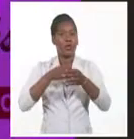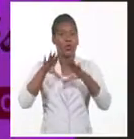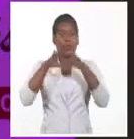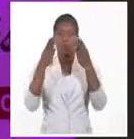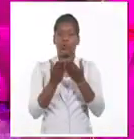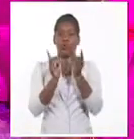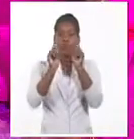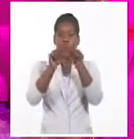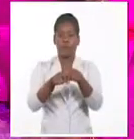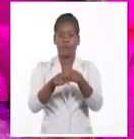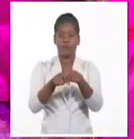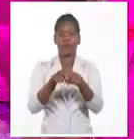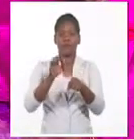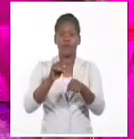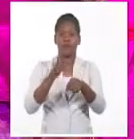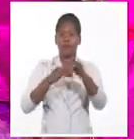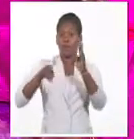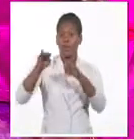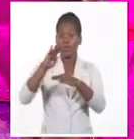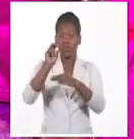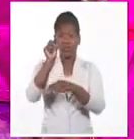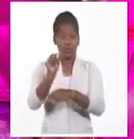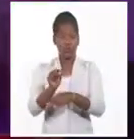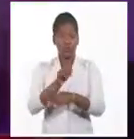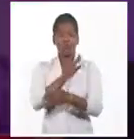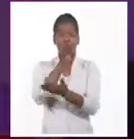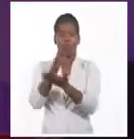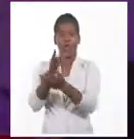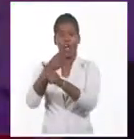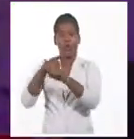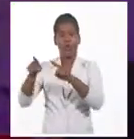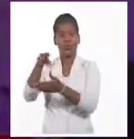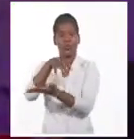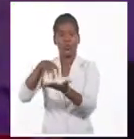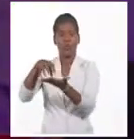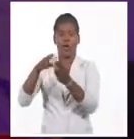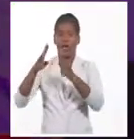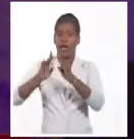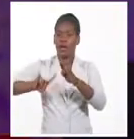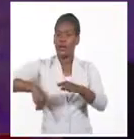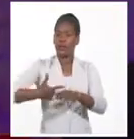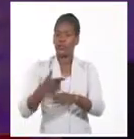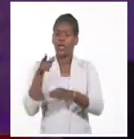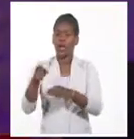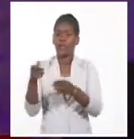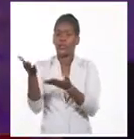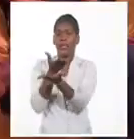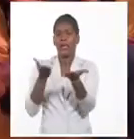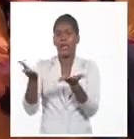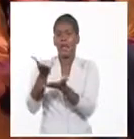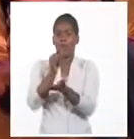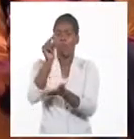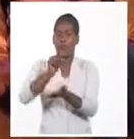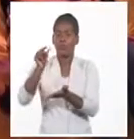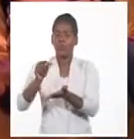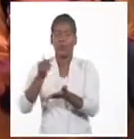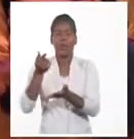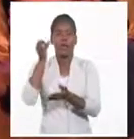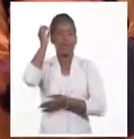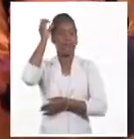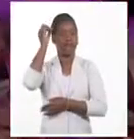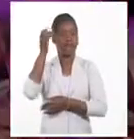fue la Casa de la Música perteneciente a Legren. En ese centro, el titular del sector compartió con los creadores sobre temas como la ejecución